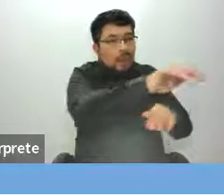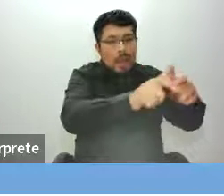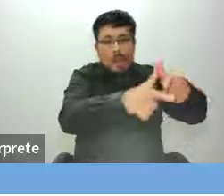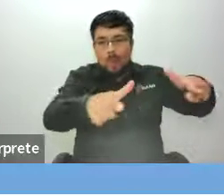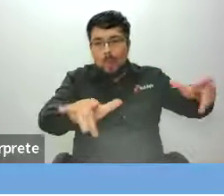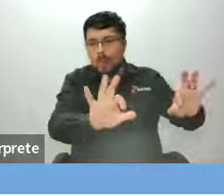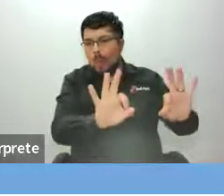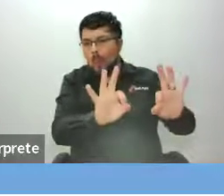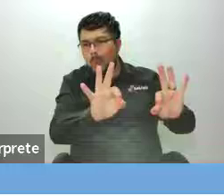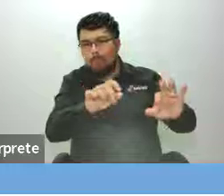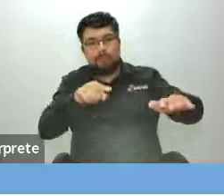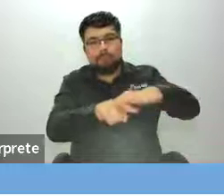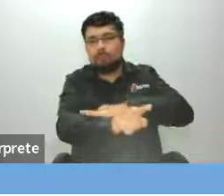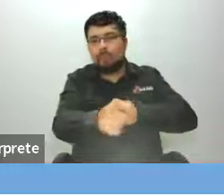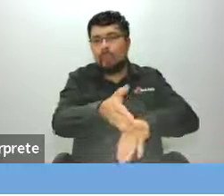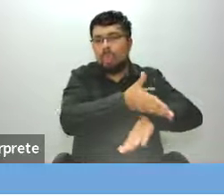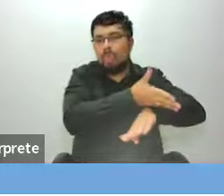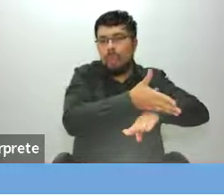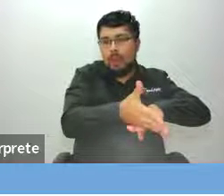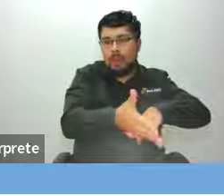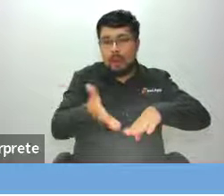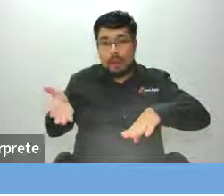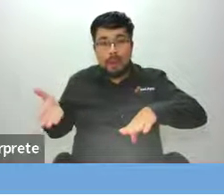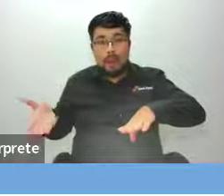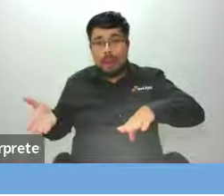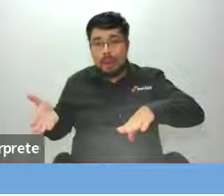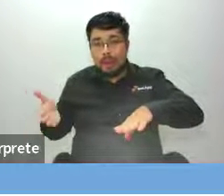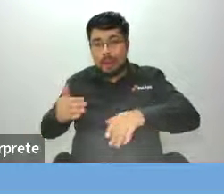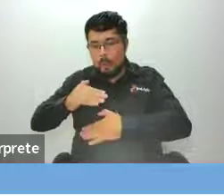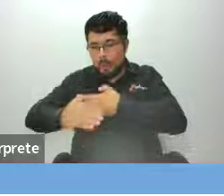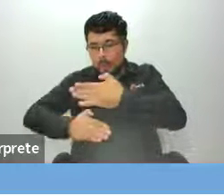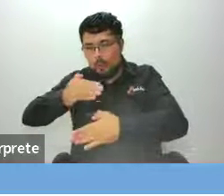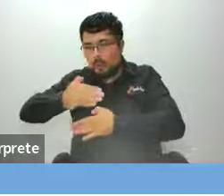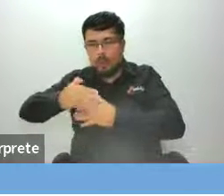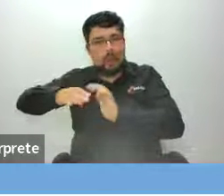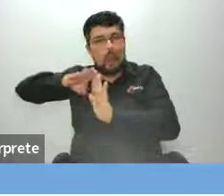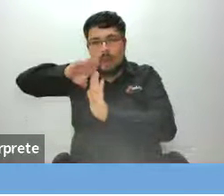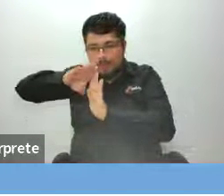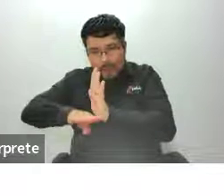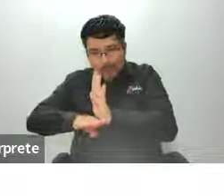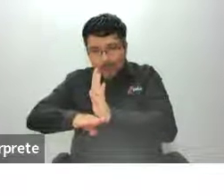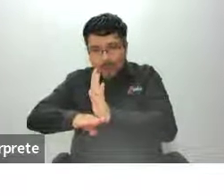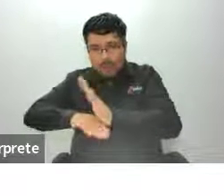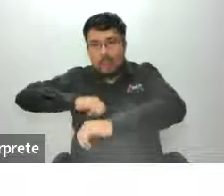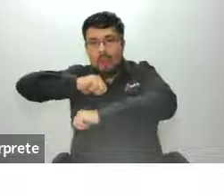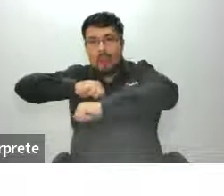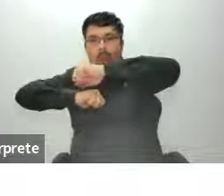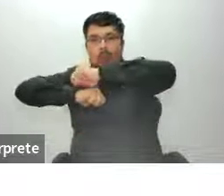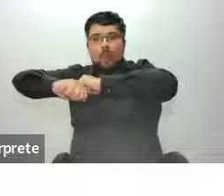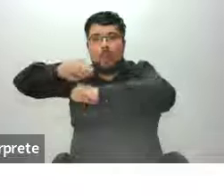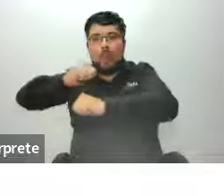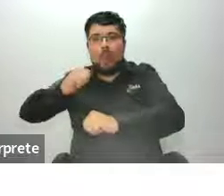tener un procesamiento muy, muy bajo de su estructura lingüística compleja. Es decir, todo lo que es